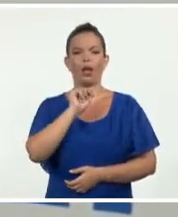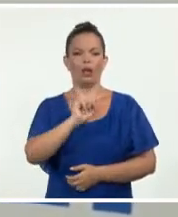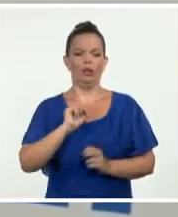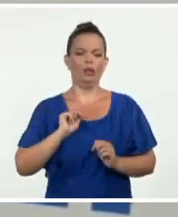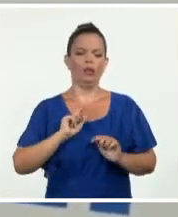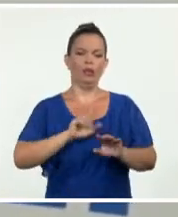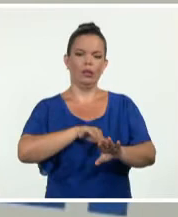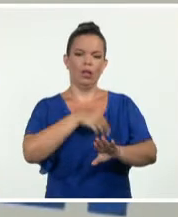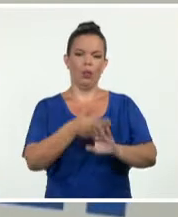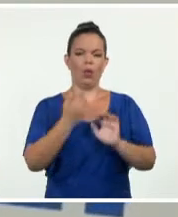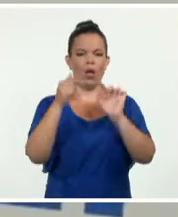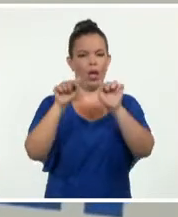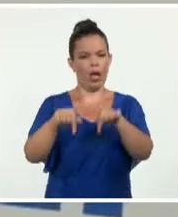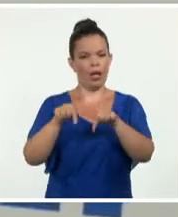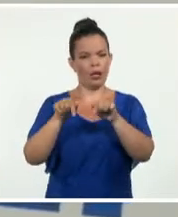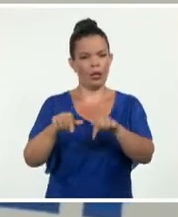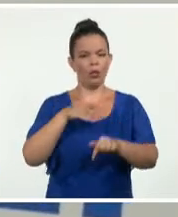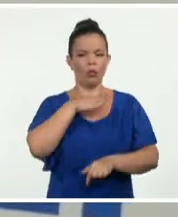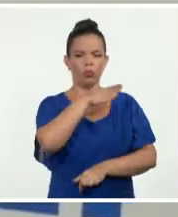servido muchísimo